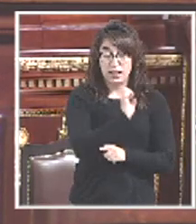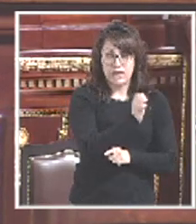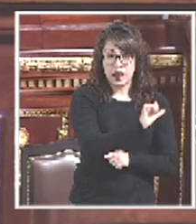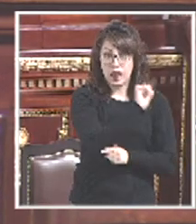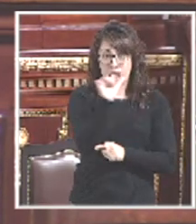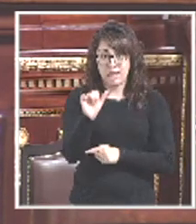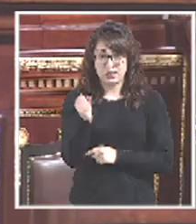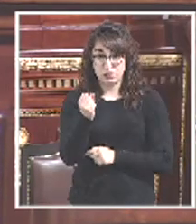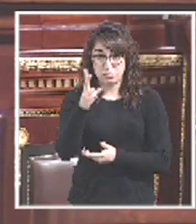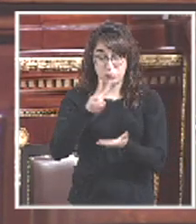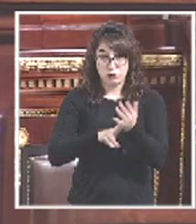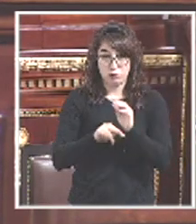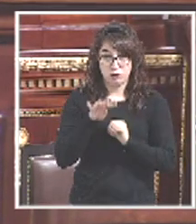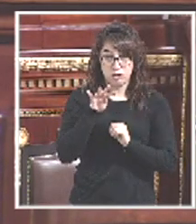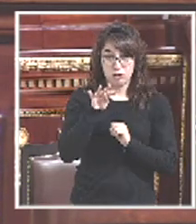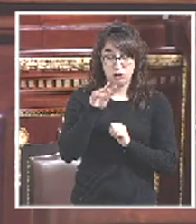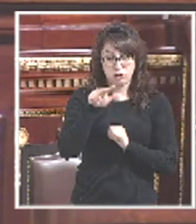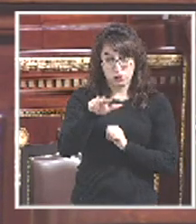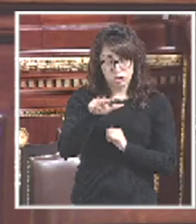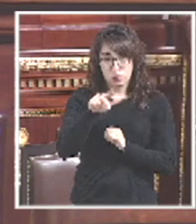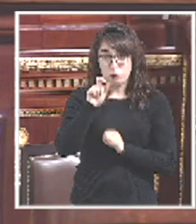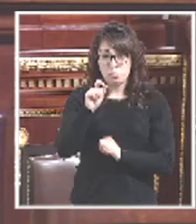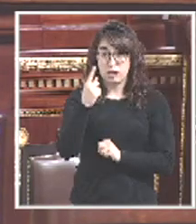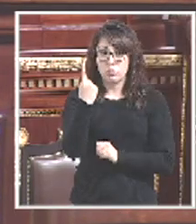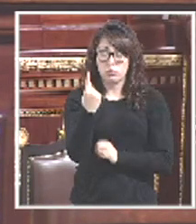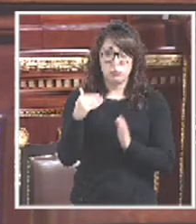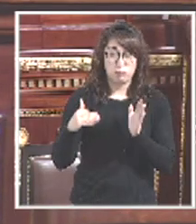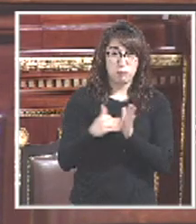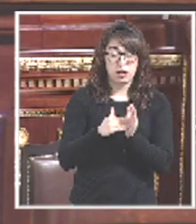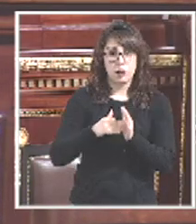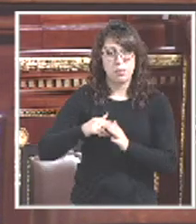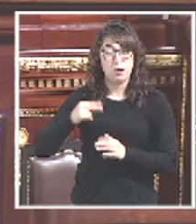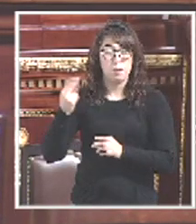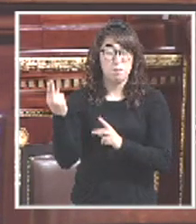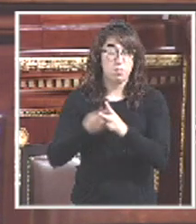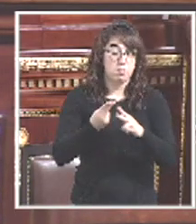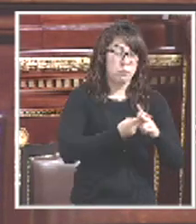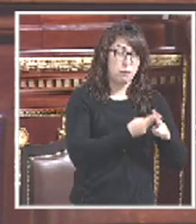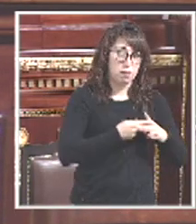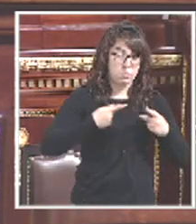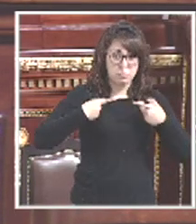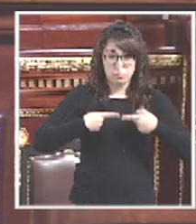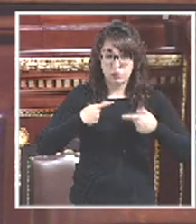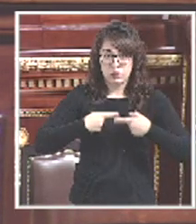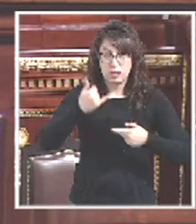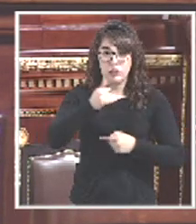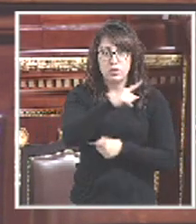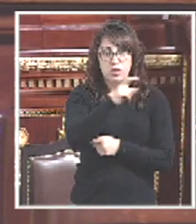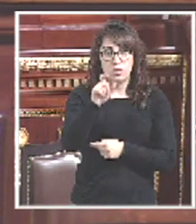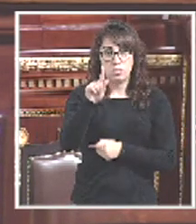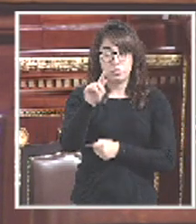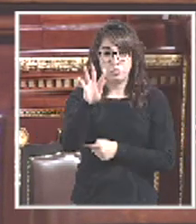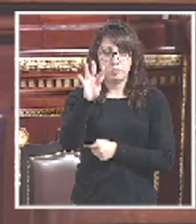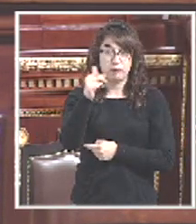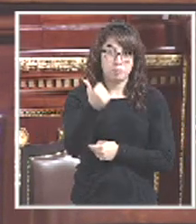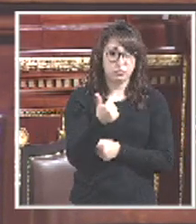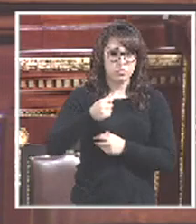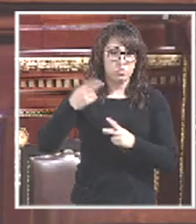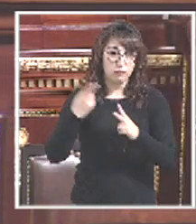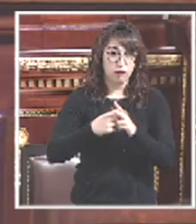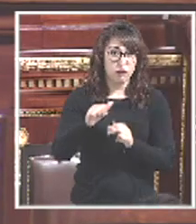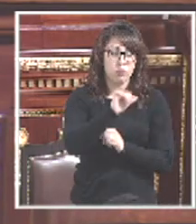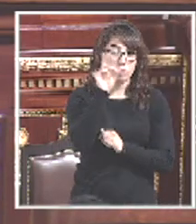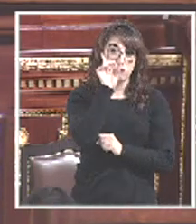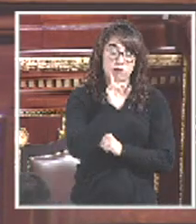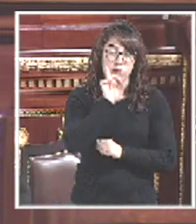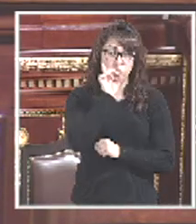septiembre del 2018, 21,000 homicidios, 8,000 lesiones y 146 feminicidios se cometieron con armas